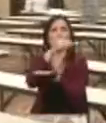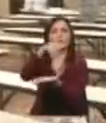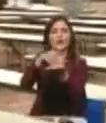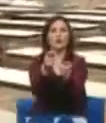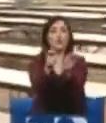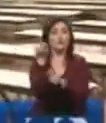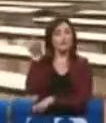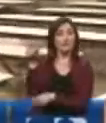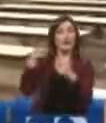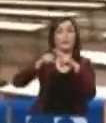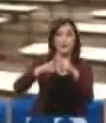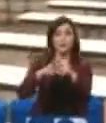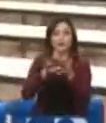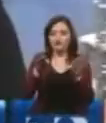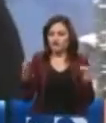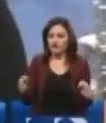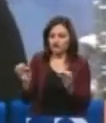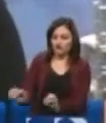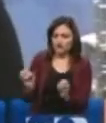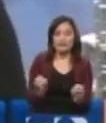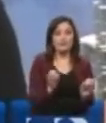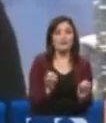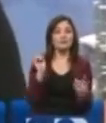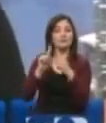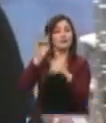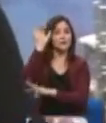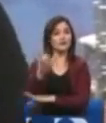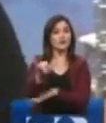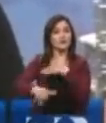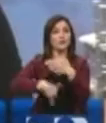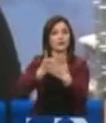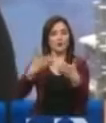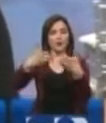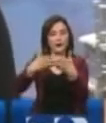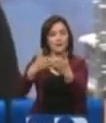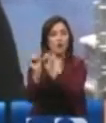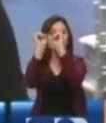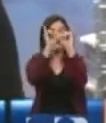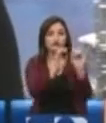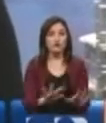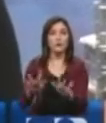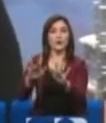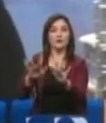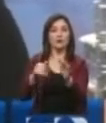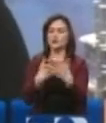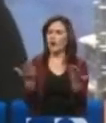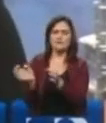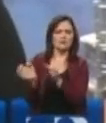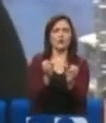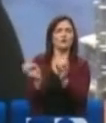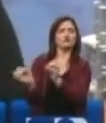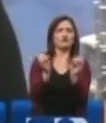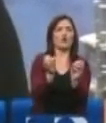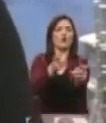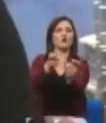control y mando que empezó ya a ser armado. Hasta el día sábado terminarán de montar todo el equipo informático para que esté disponible ya el centro de